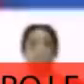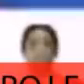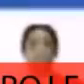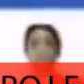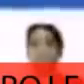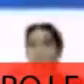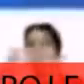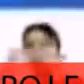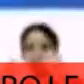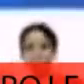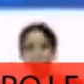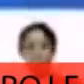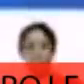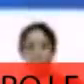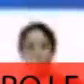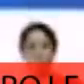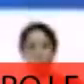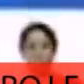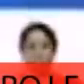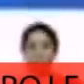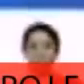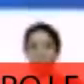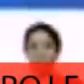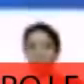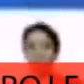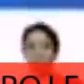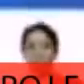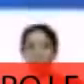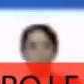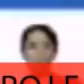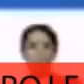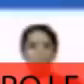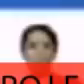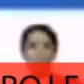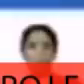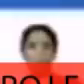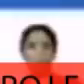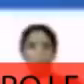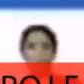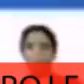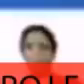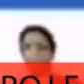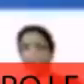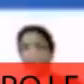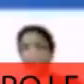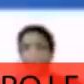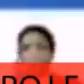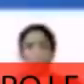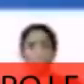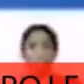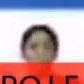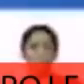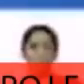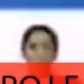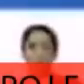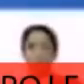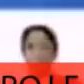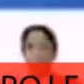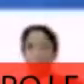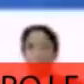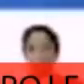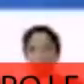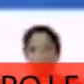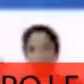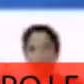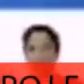gracia de hechos absurdos y criminales como los del 30 de abril del año pasado, ellos se iban a casar con el resto del chavismo, iban a quitar las